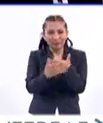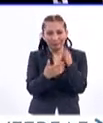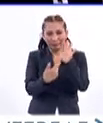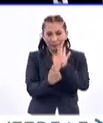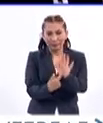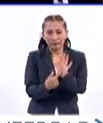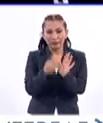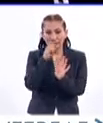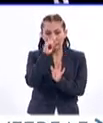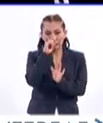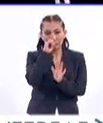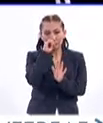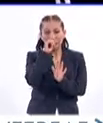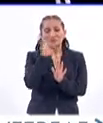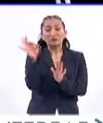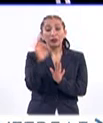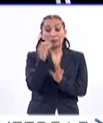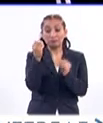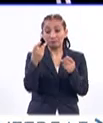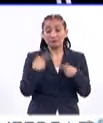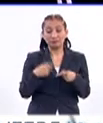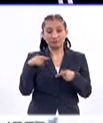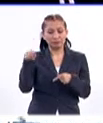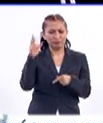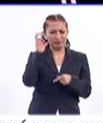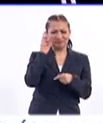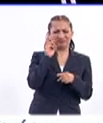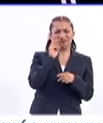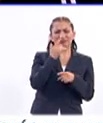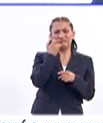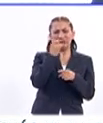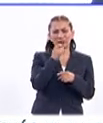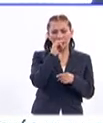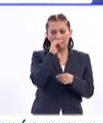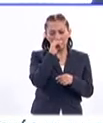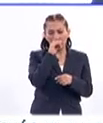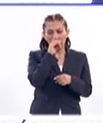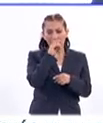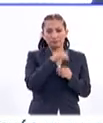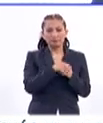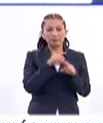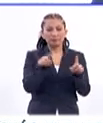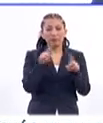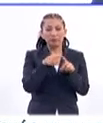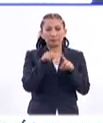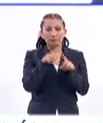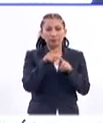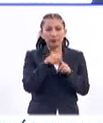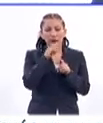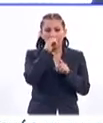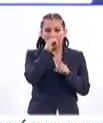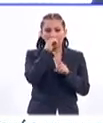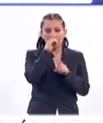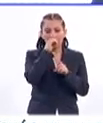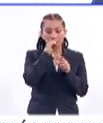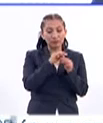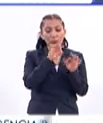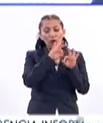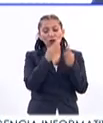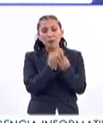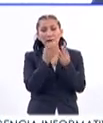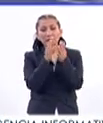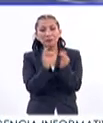pues probablemente a mucha gente les suenen o las vean distintas, con códigos